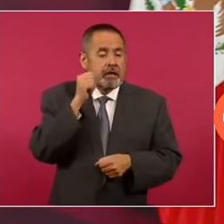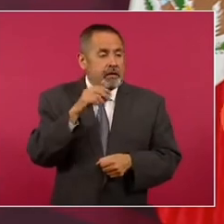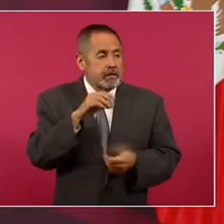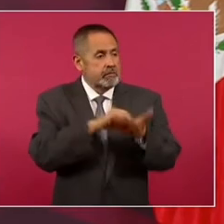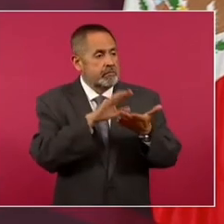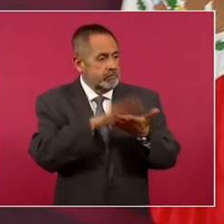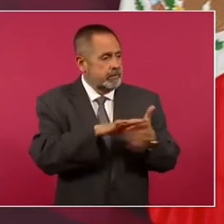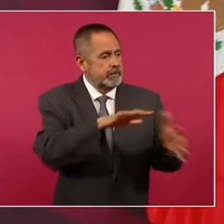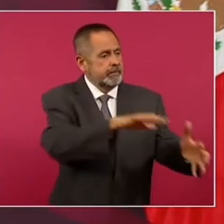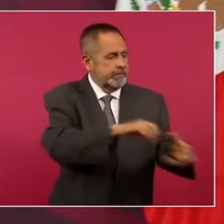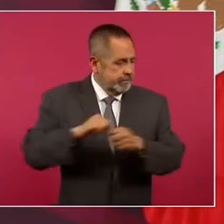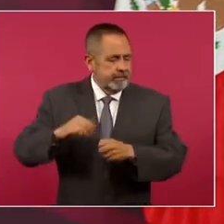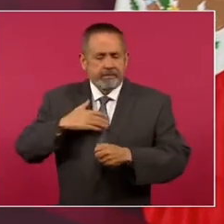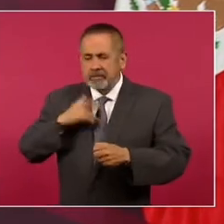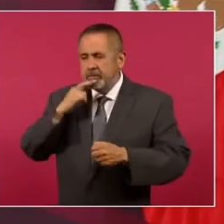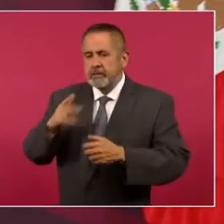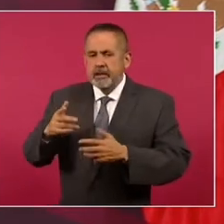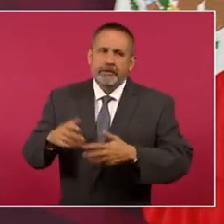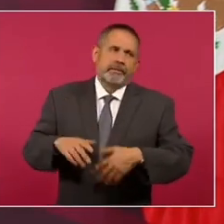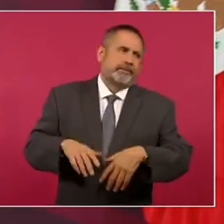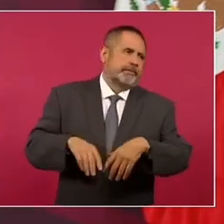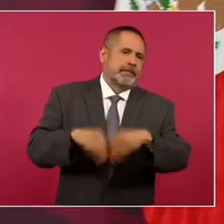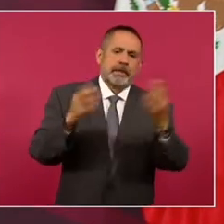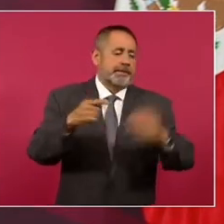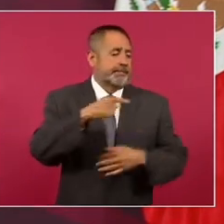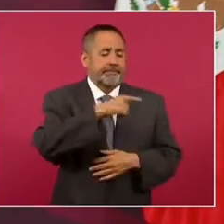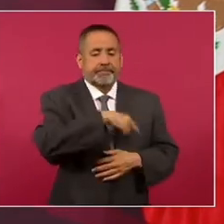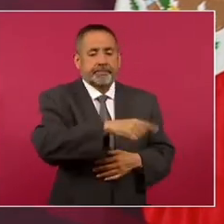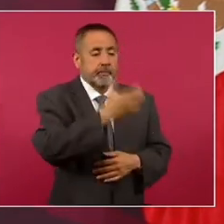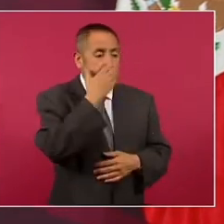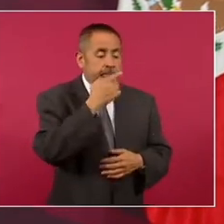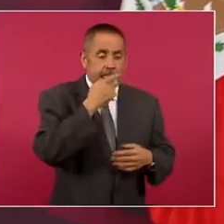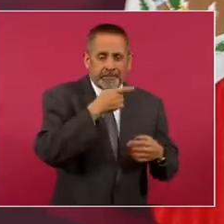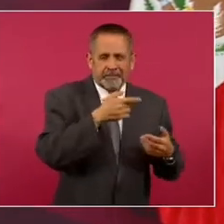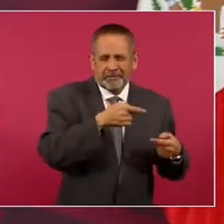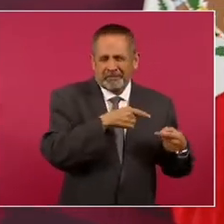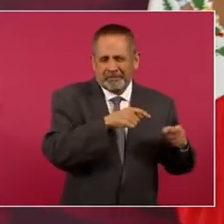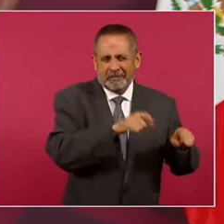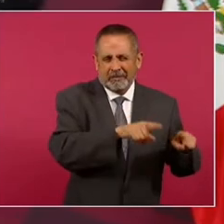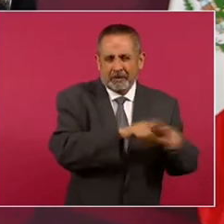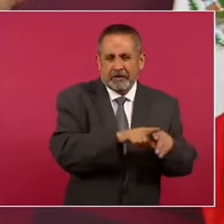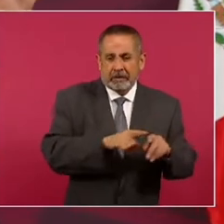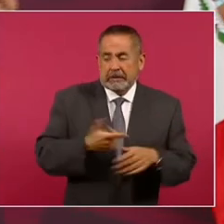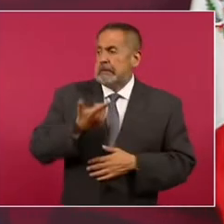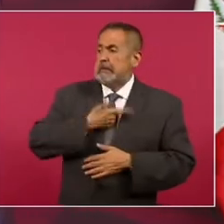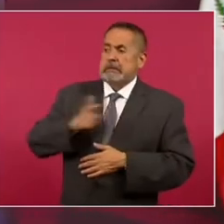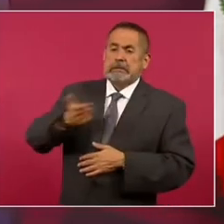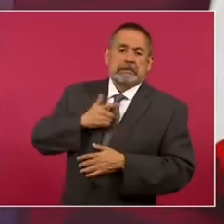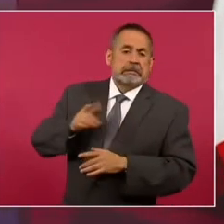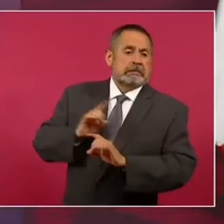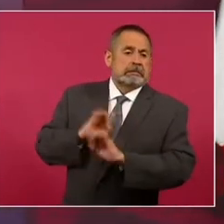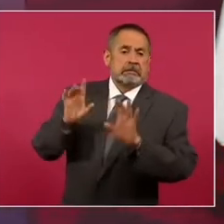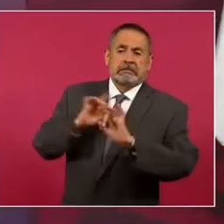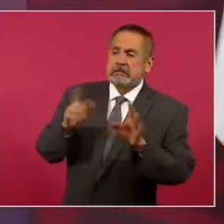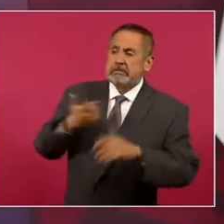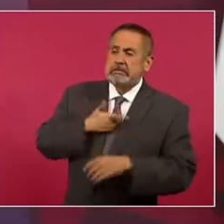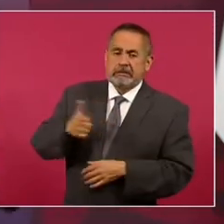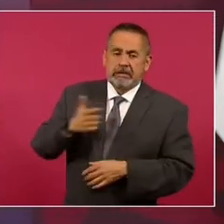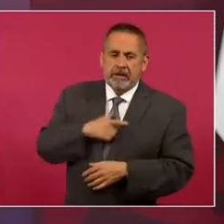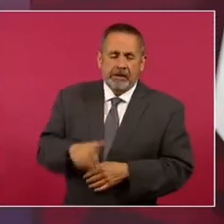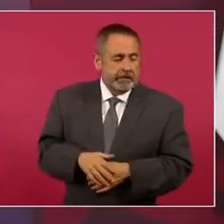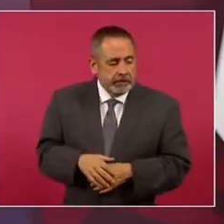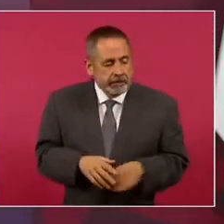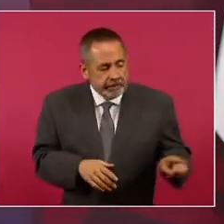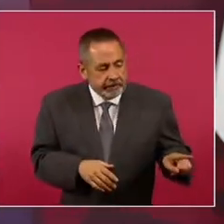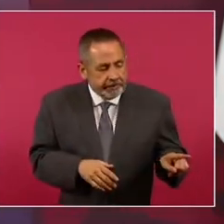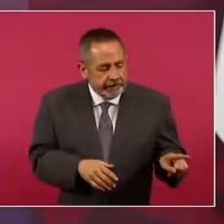Claro, a los conservadores no les gusta. Los